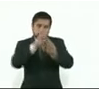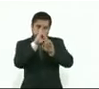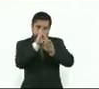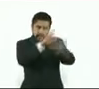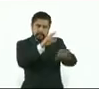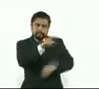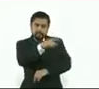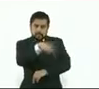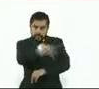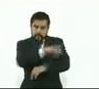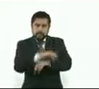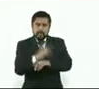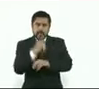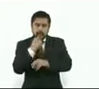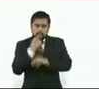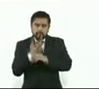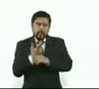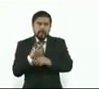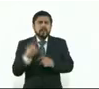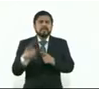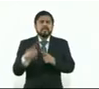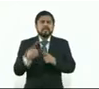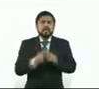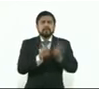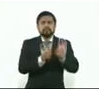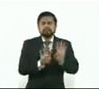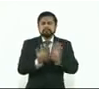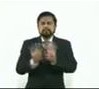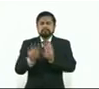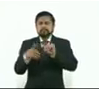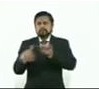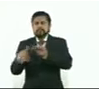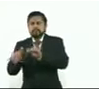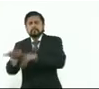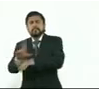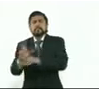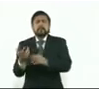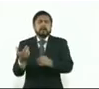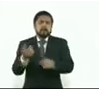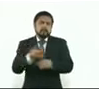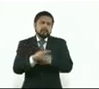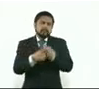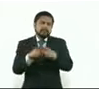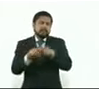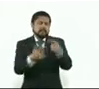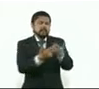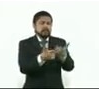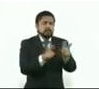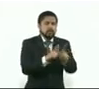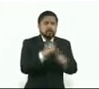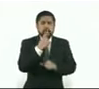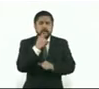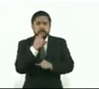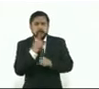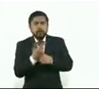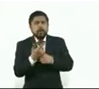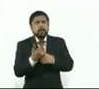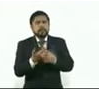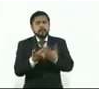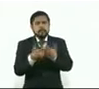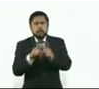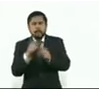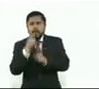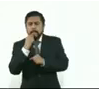México. Marcharon tanto los distintos destacamentos de la policía de la ciudad, la policía de investigación. También es